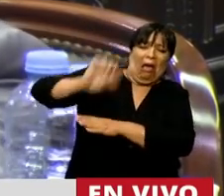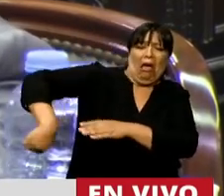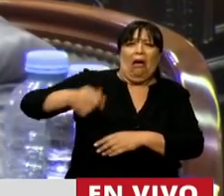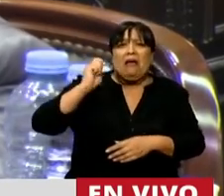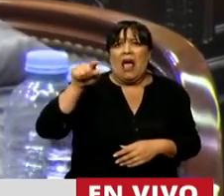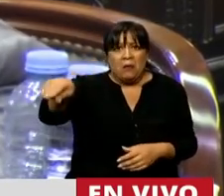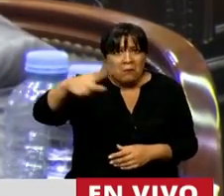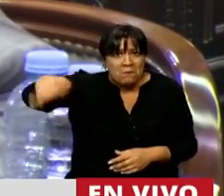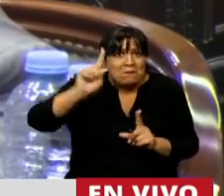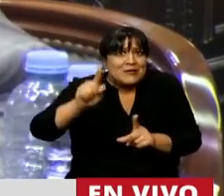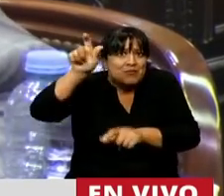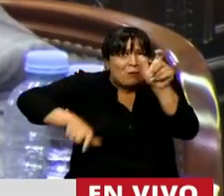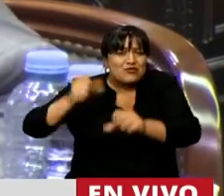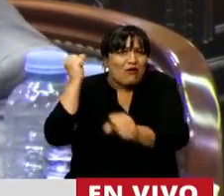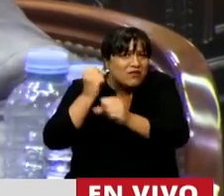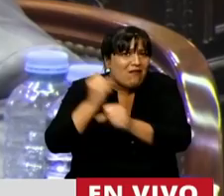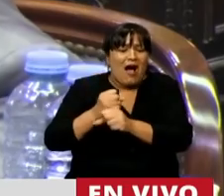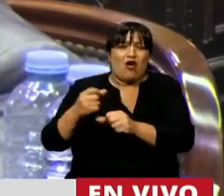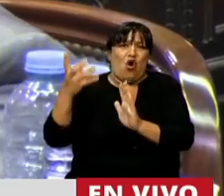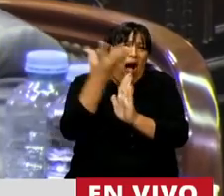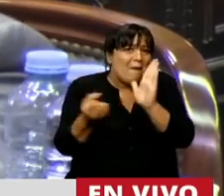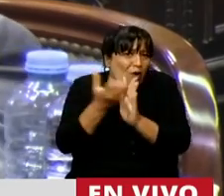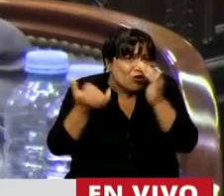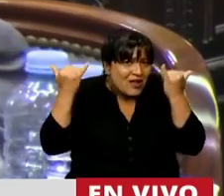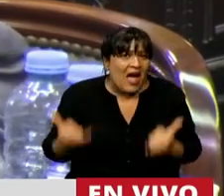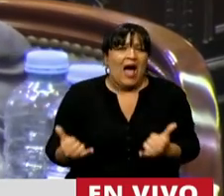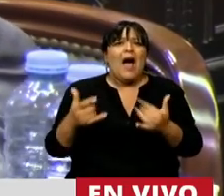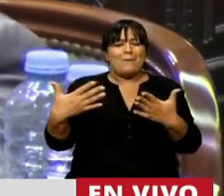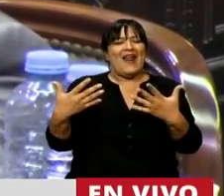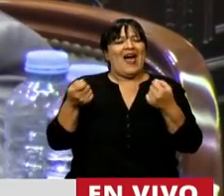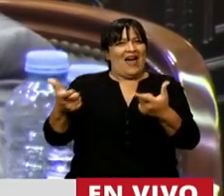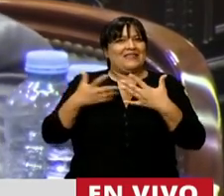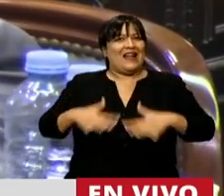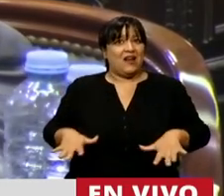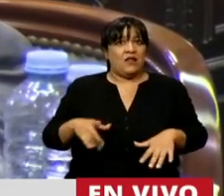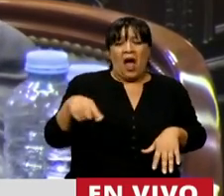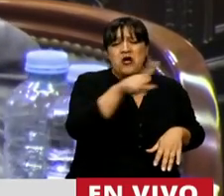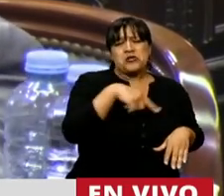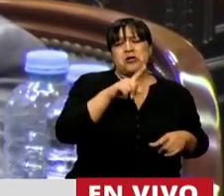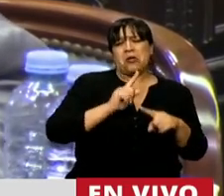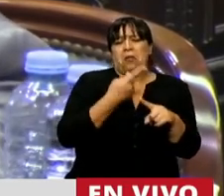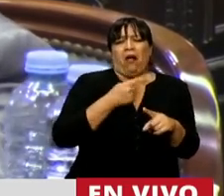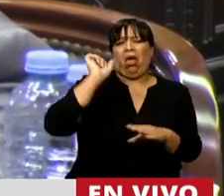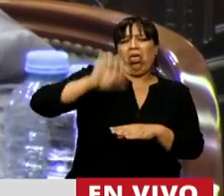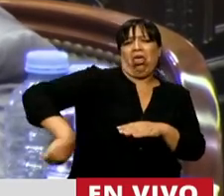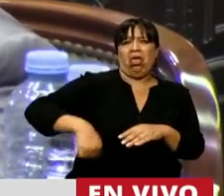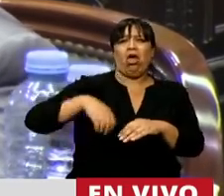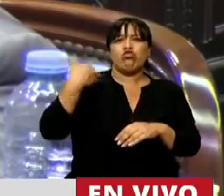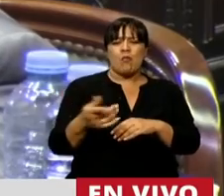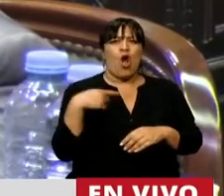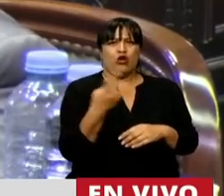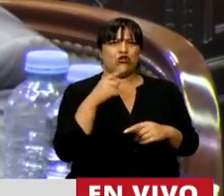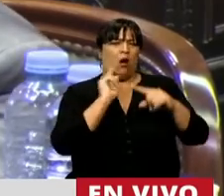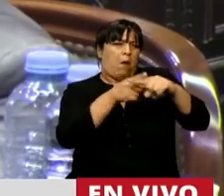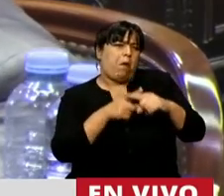gente laburó, aportó, trabajó, para poder tener esa tranquilidad. Y si la quitamos sin nada, sin miramiento, y después nos imputamos, nos